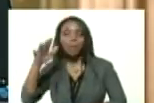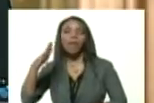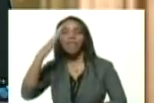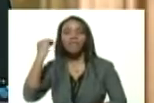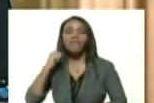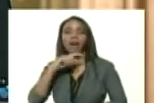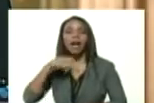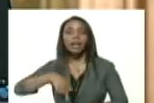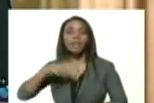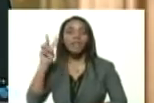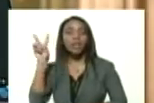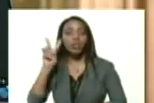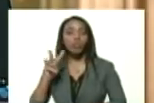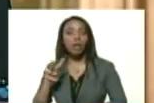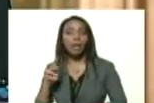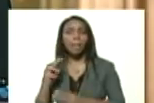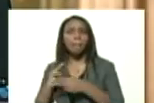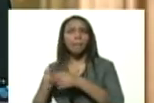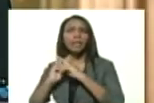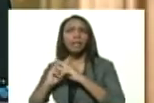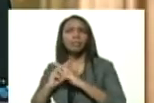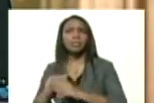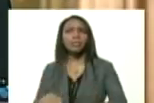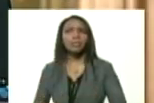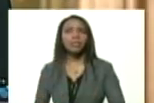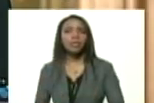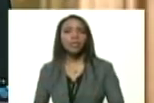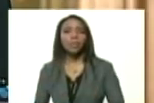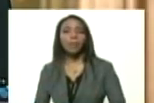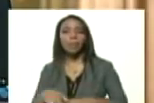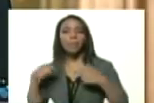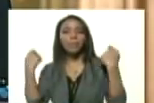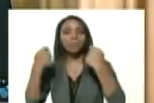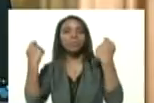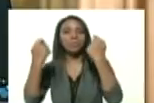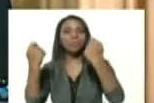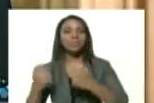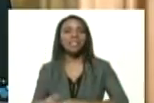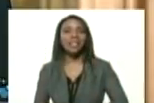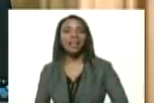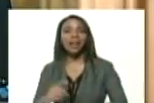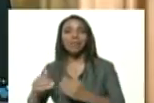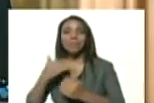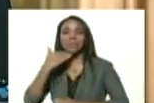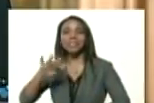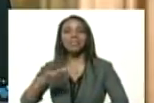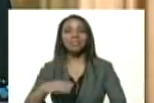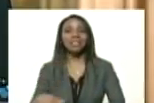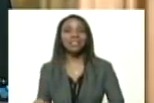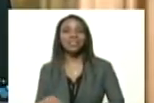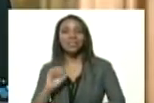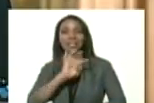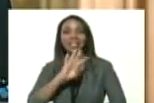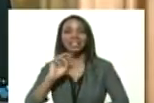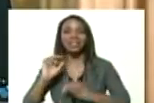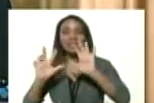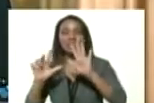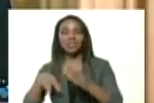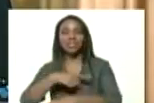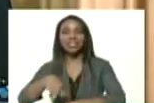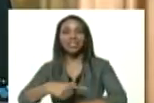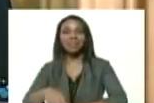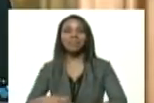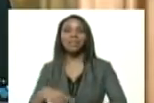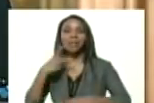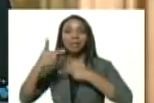y pídale prestada a la nunciatura para promover en las próximas 48 horas un encuentro político